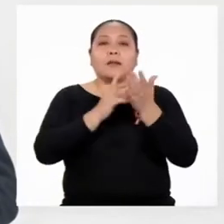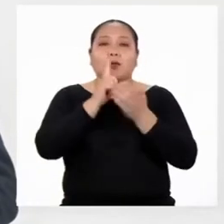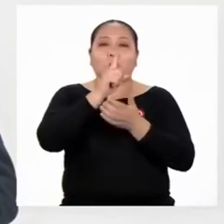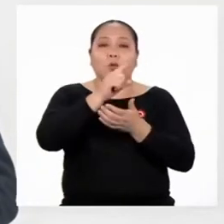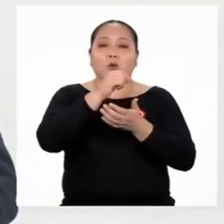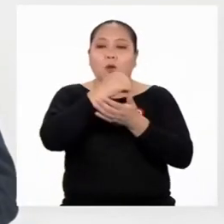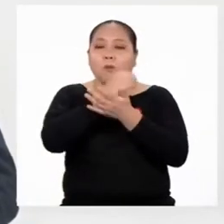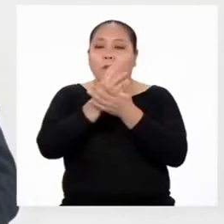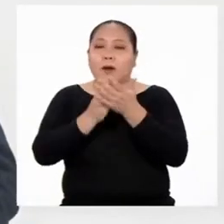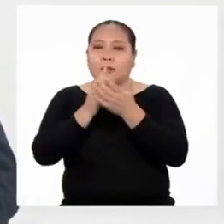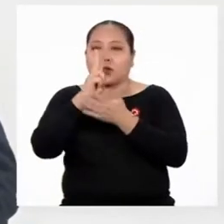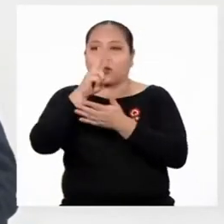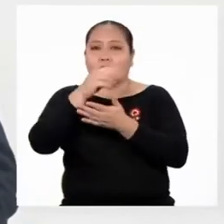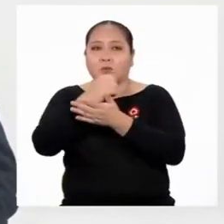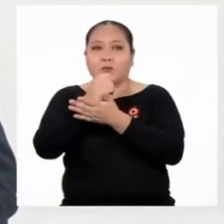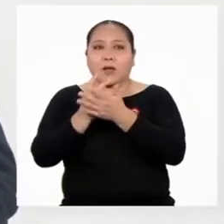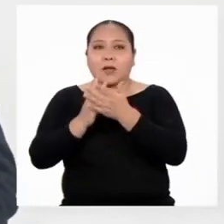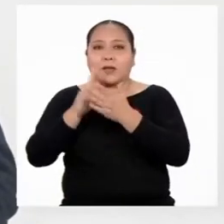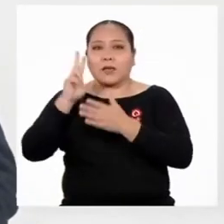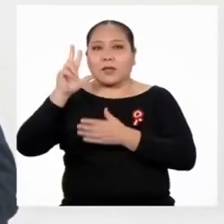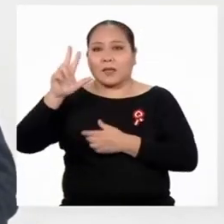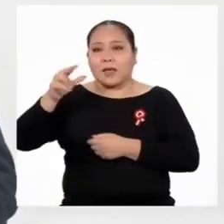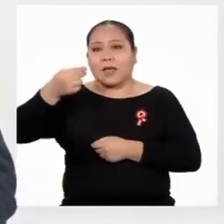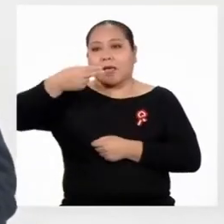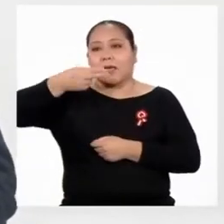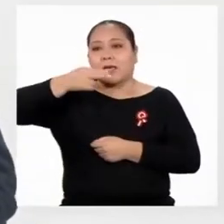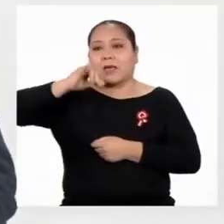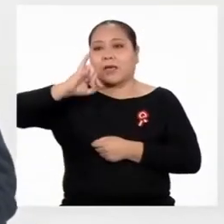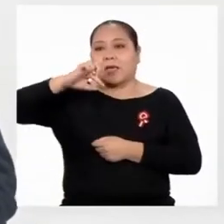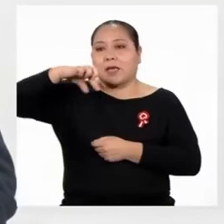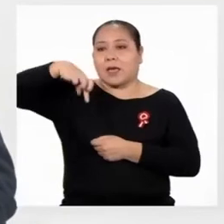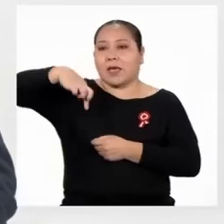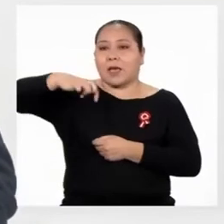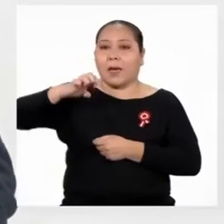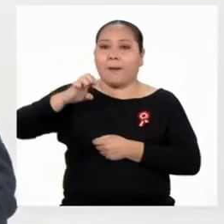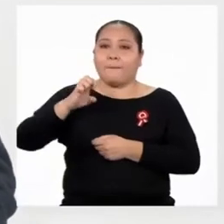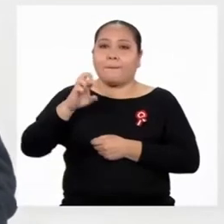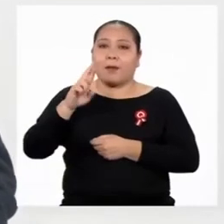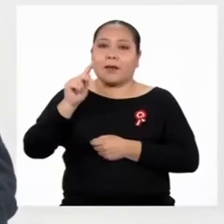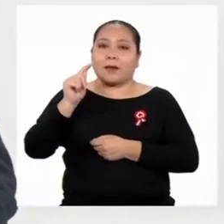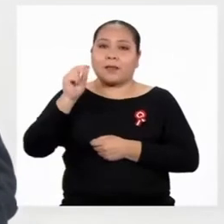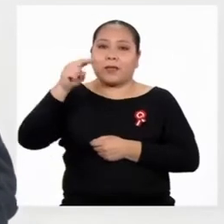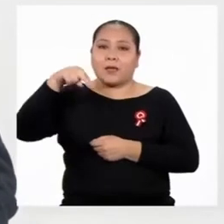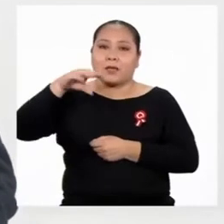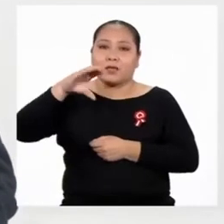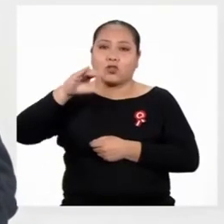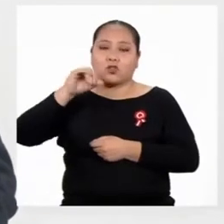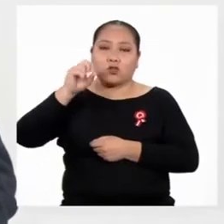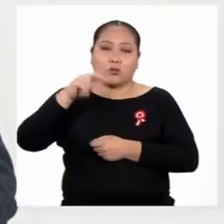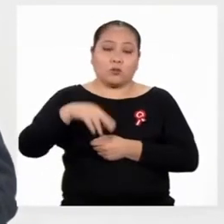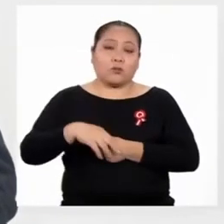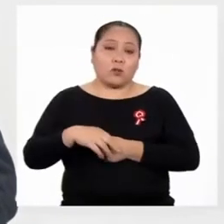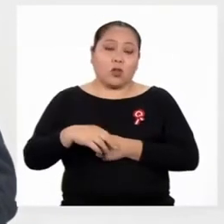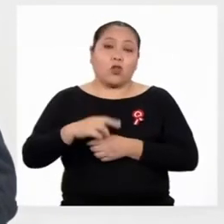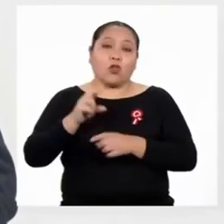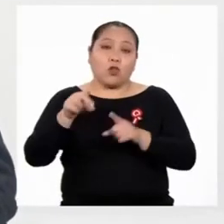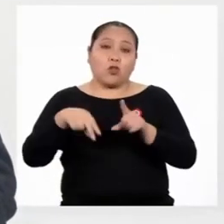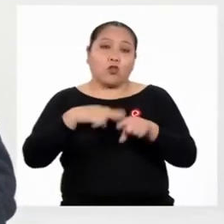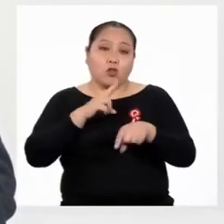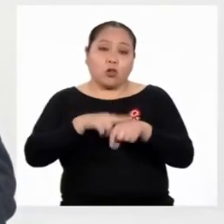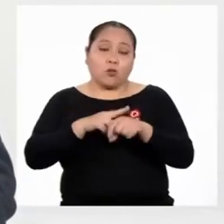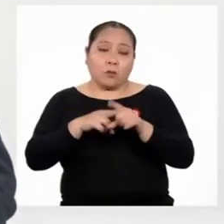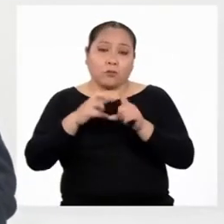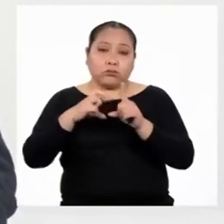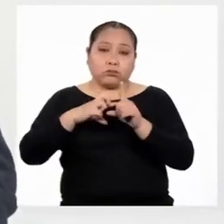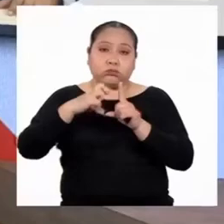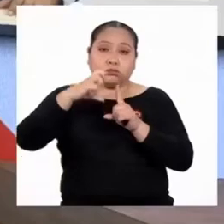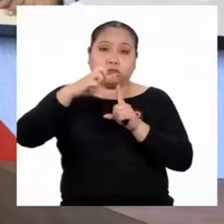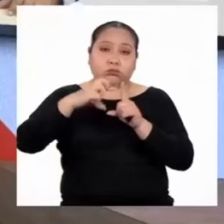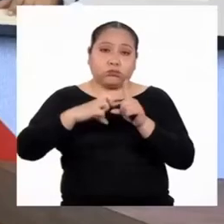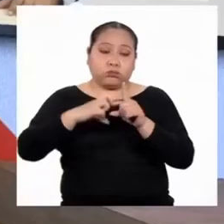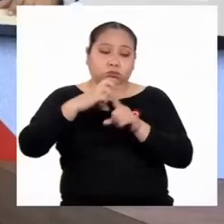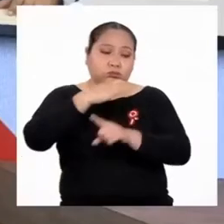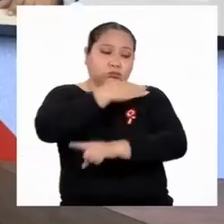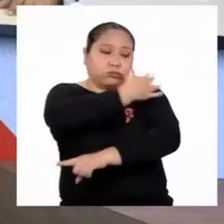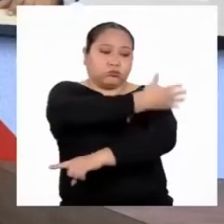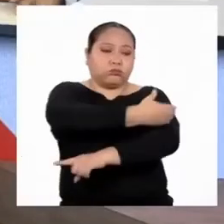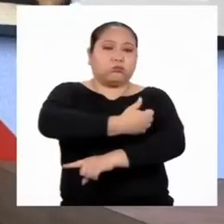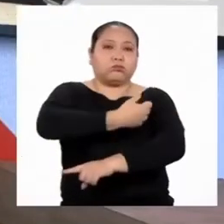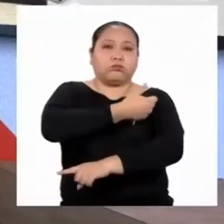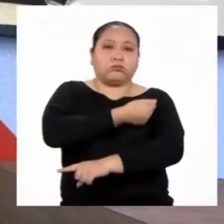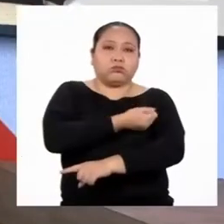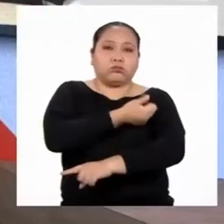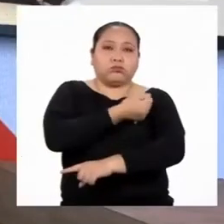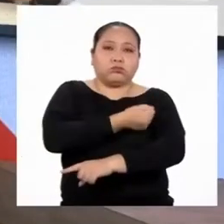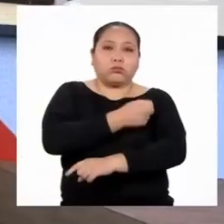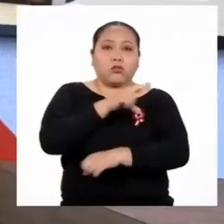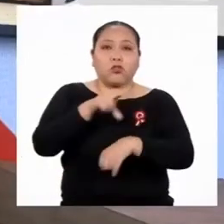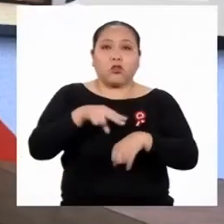hipertensión. Lo ideal es que tengamos una presión normal, pero para conseguir eso hace falta